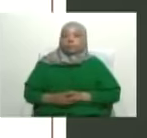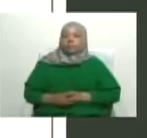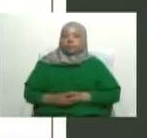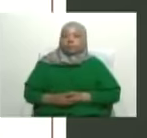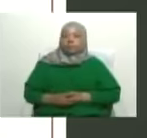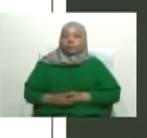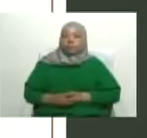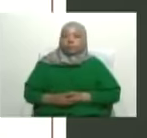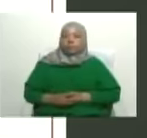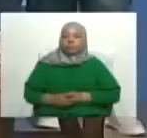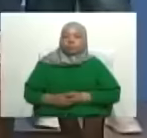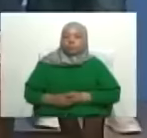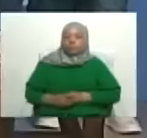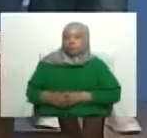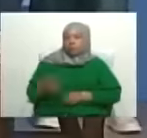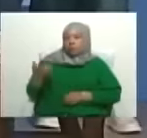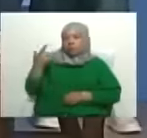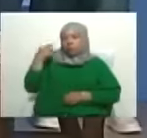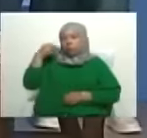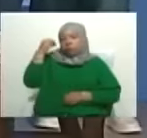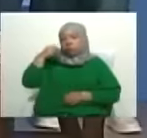Claro, estaban en su hora loca.